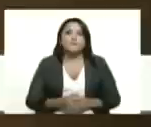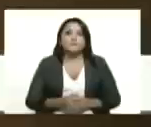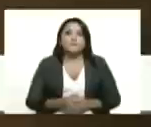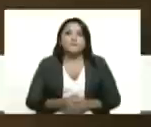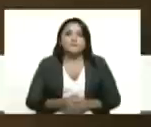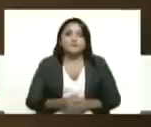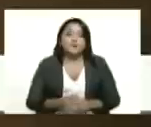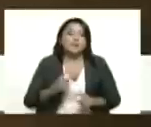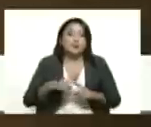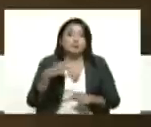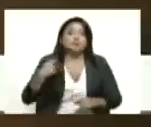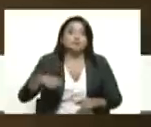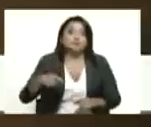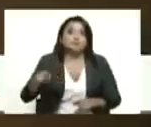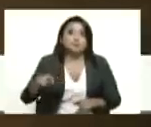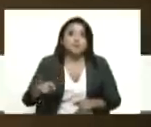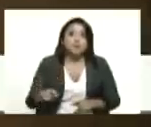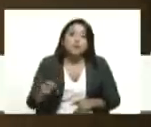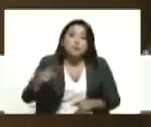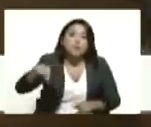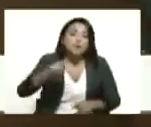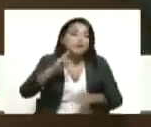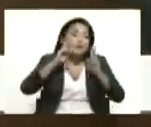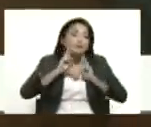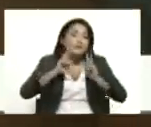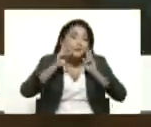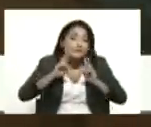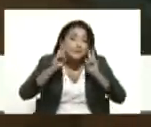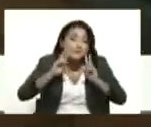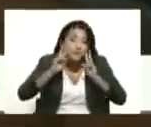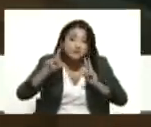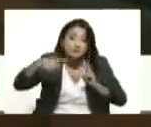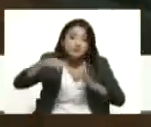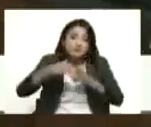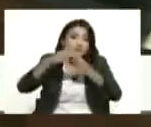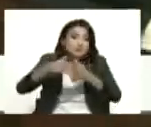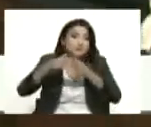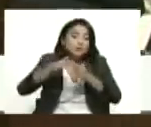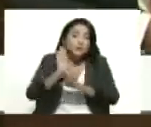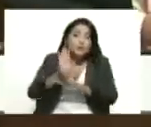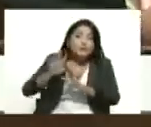que valen. Y si usted no le hace el mantenimiento adecuado,